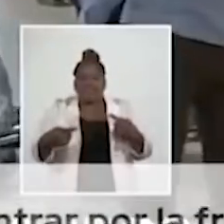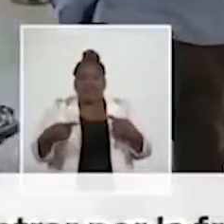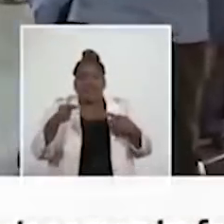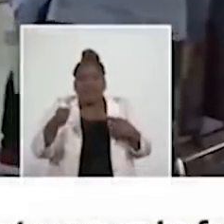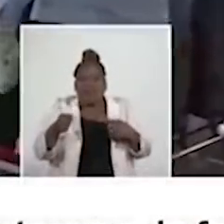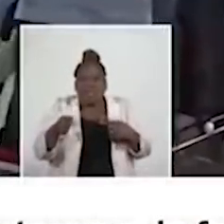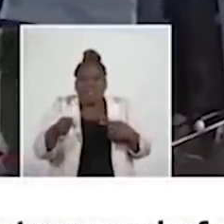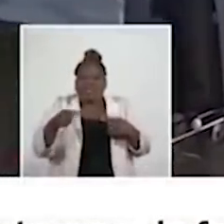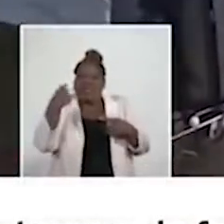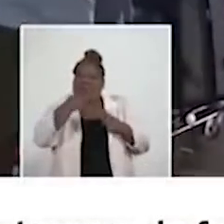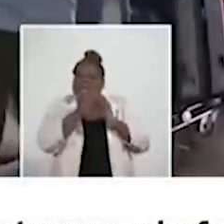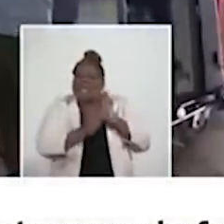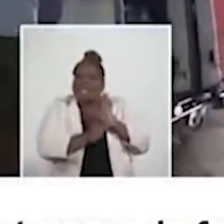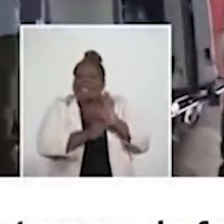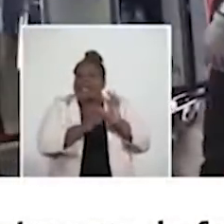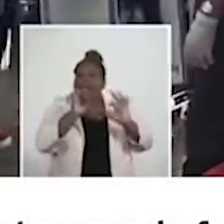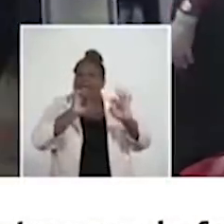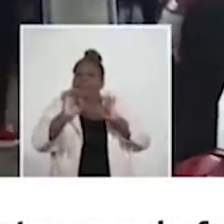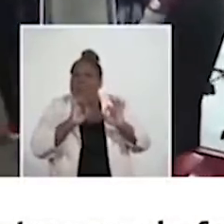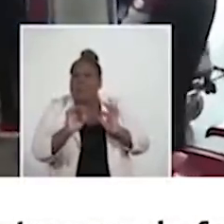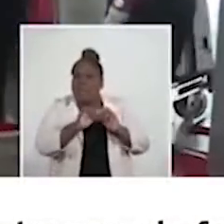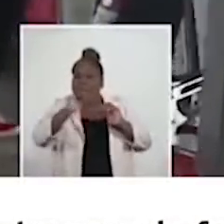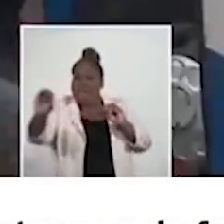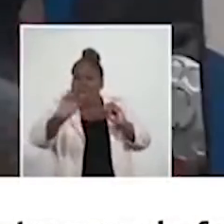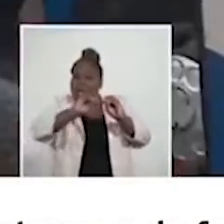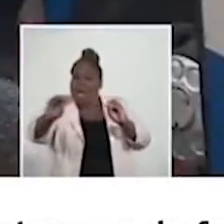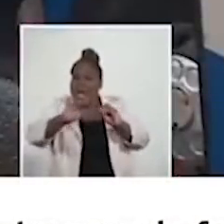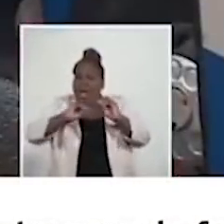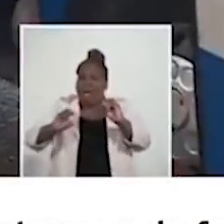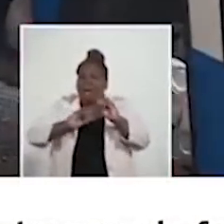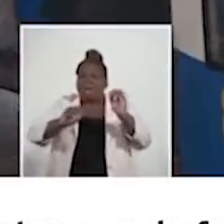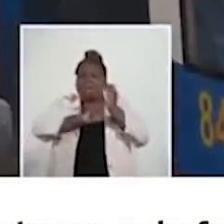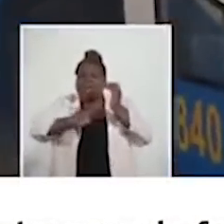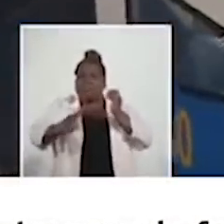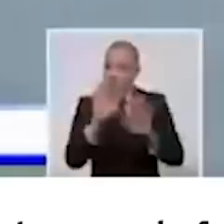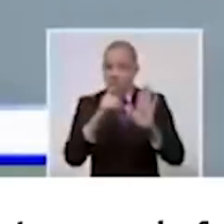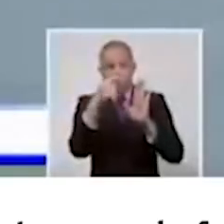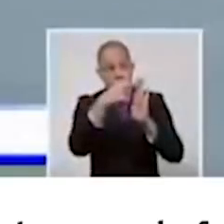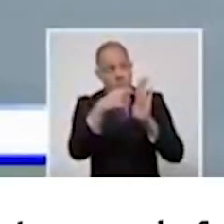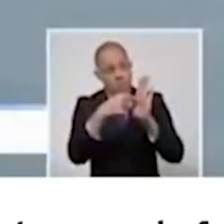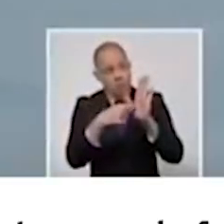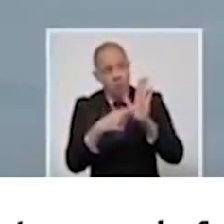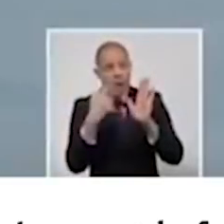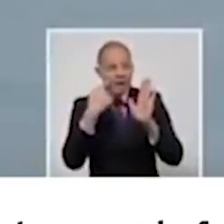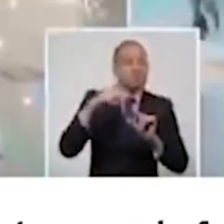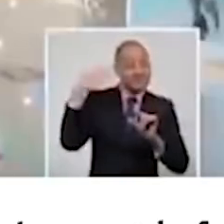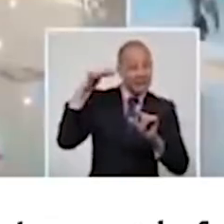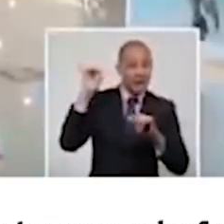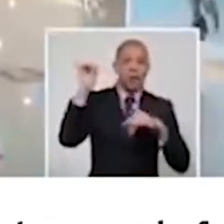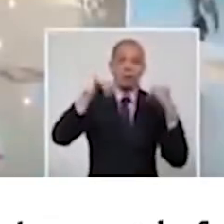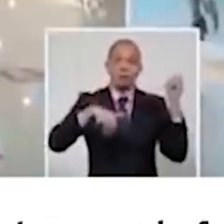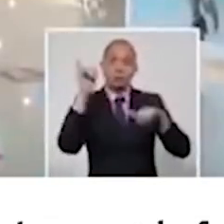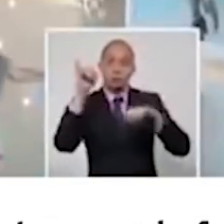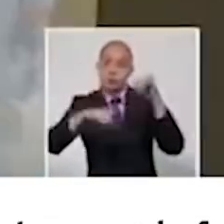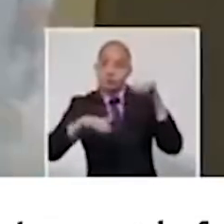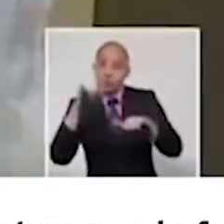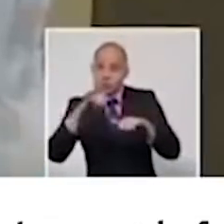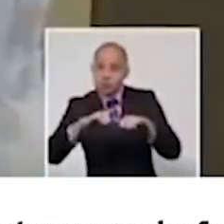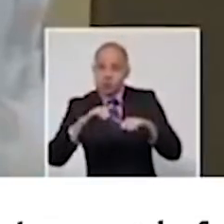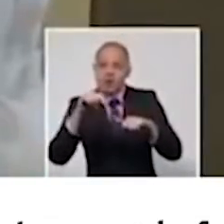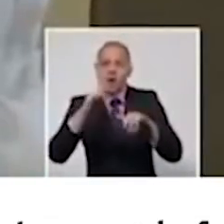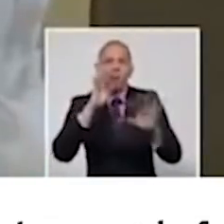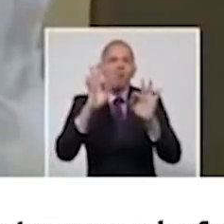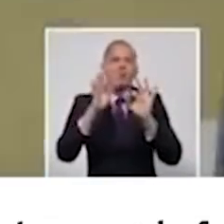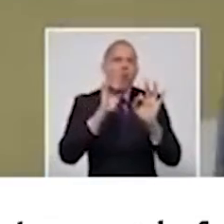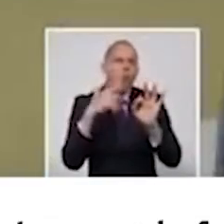a Daciel. Dice Irán B: hola, soy ciudadano español, he viajado varias veces a Estados Unidos y quiero entrar por la frontera con mi familia. ¿Qué me puede pasar? ¿Qué te puede pasar?